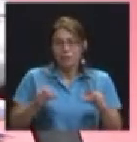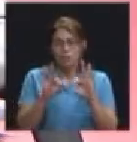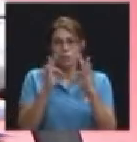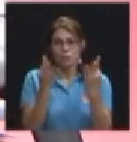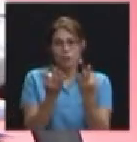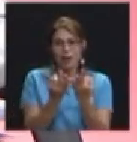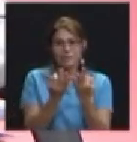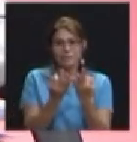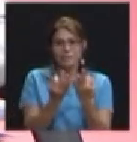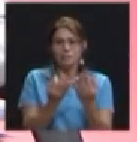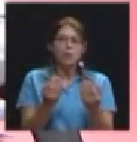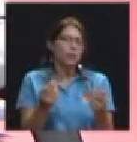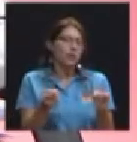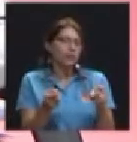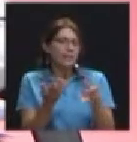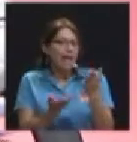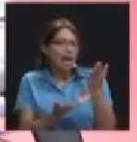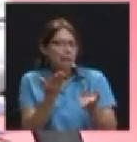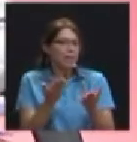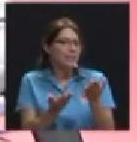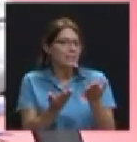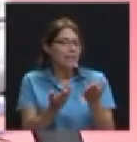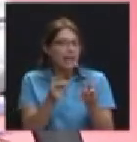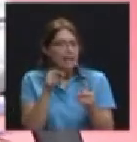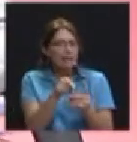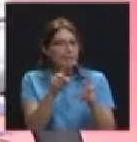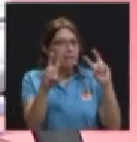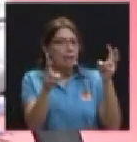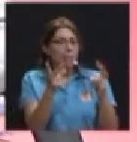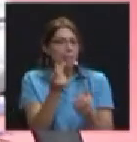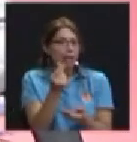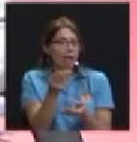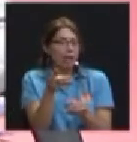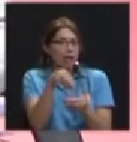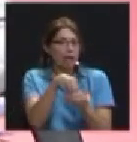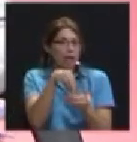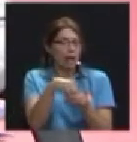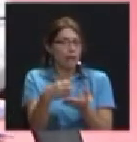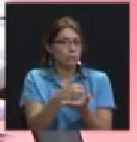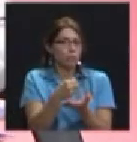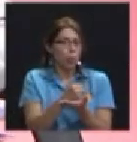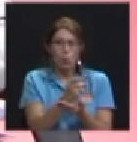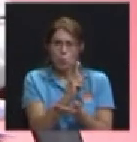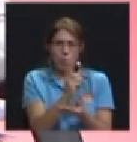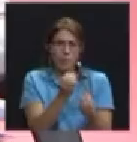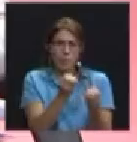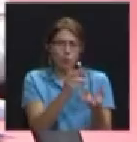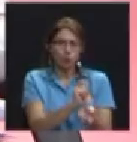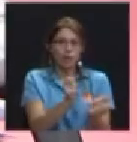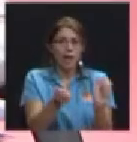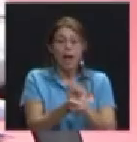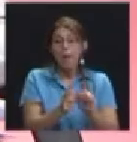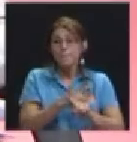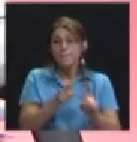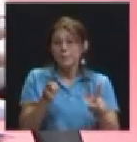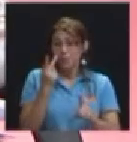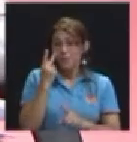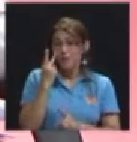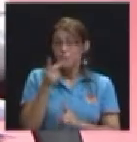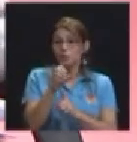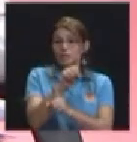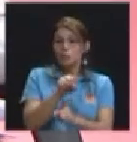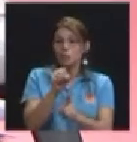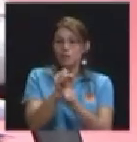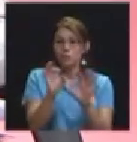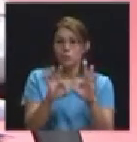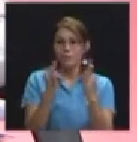de ingreso tal vez no tanto, ¿verdad? Pero sí vemos cómo la situación, digamos, de los